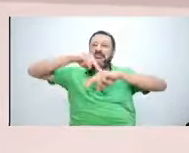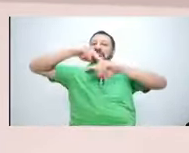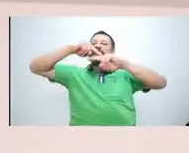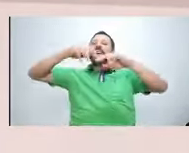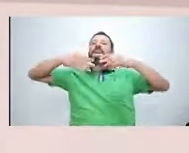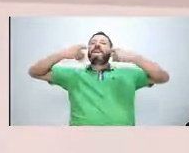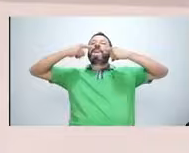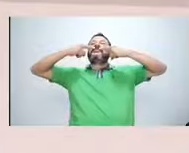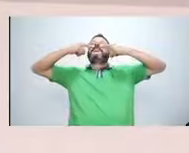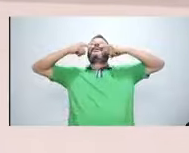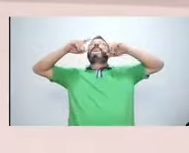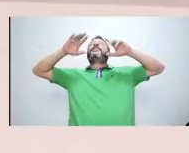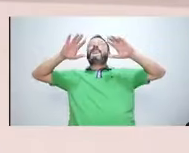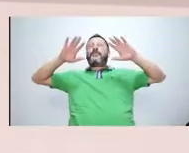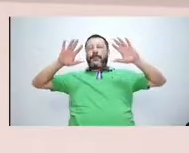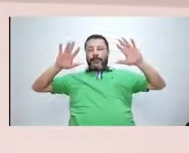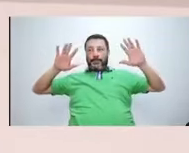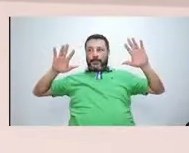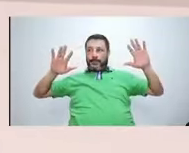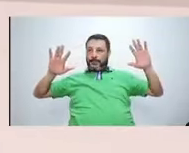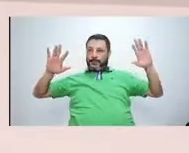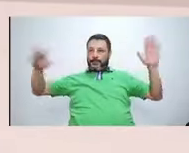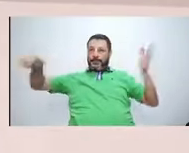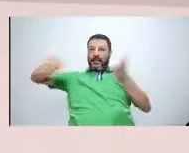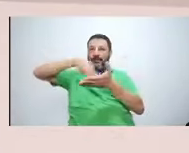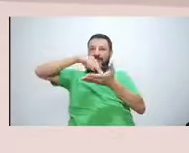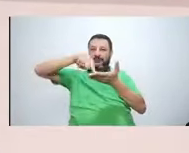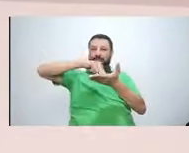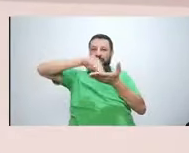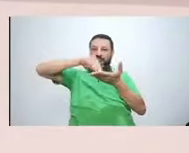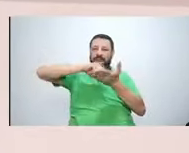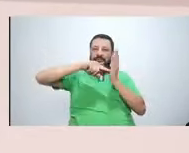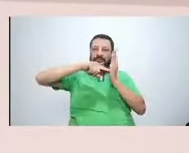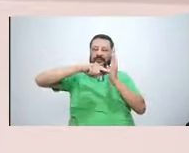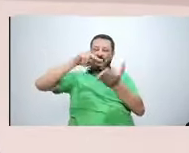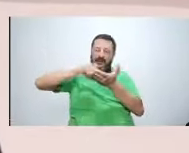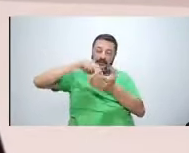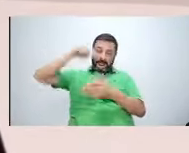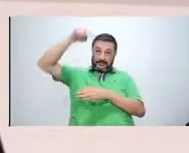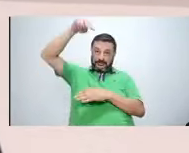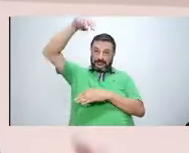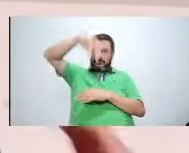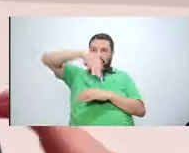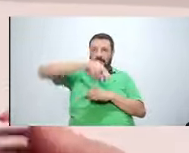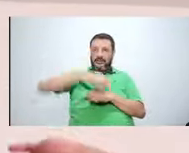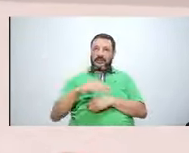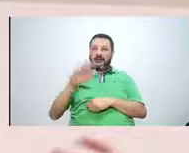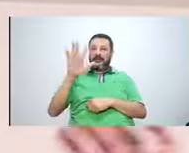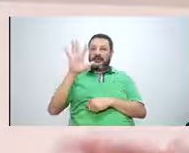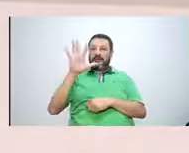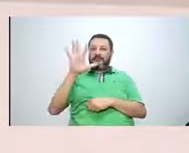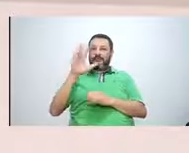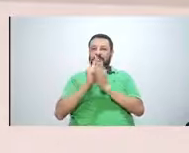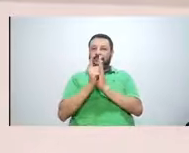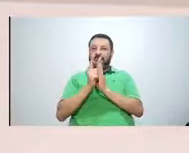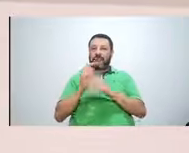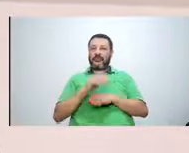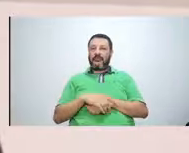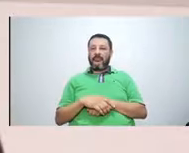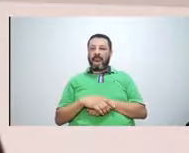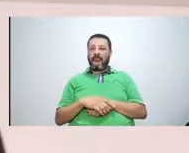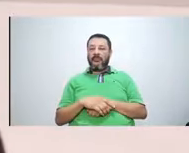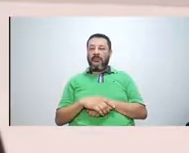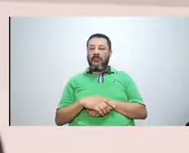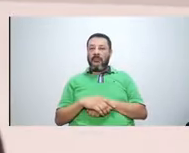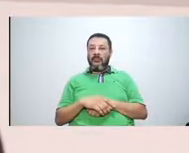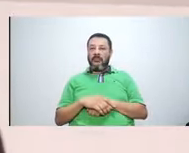haces la coreografía, ¿cierto? Igual, por ejemplo, el salto son como 5 segundos y ya. Pero en los otros aparatos puedes